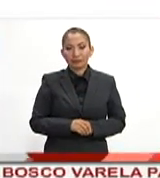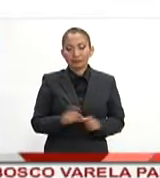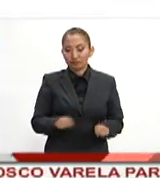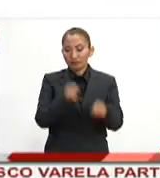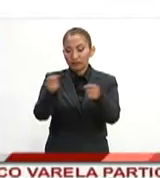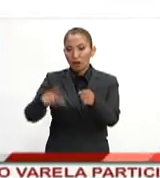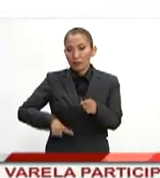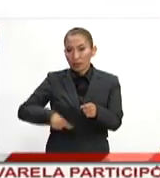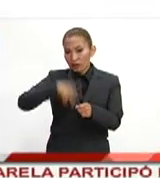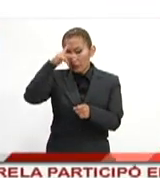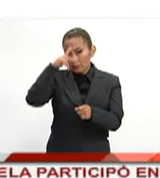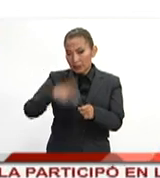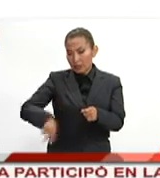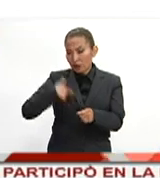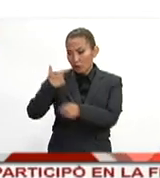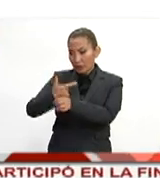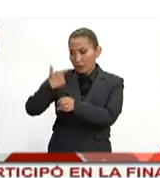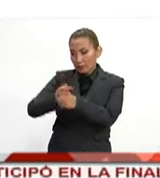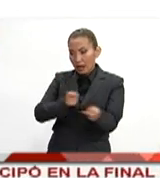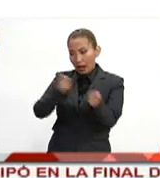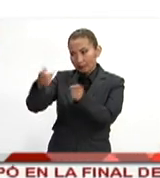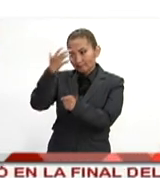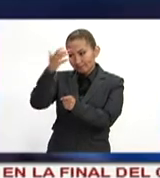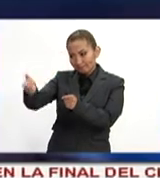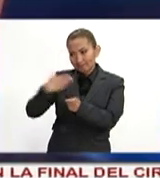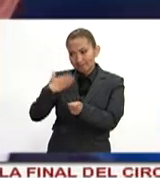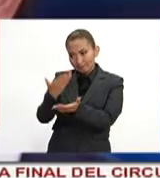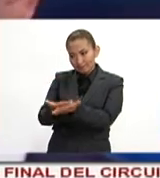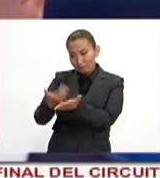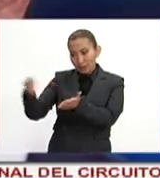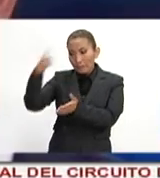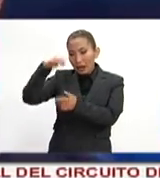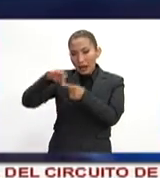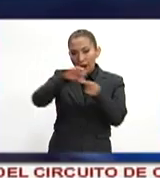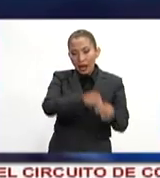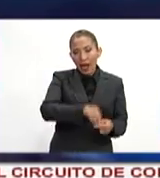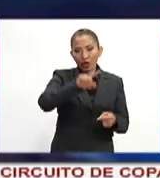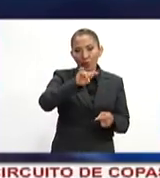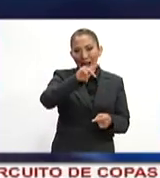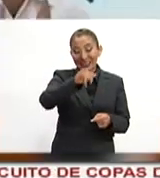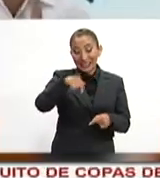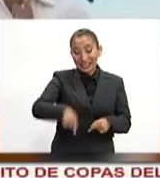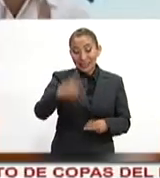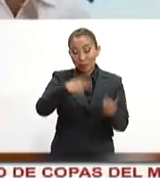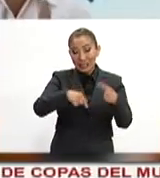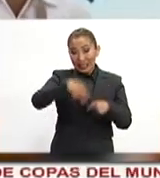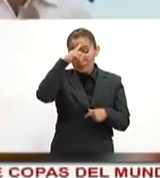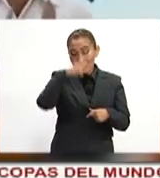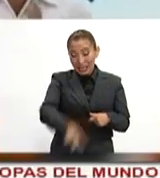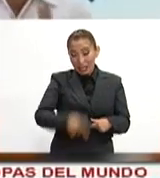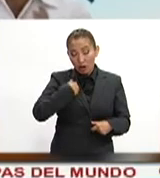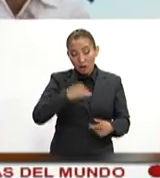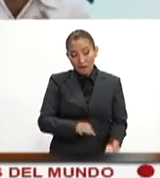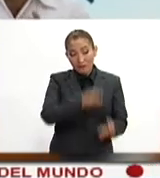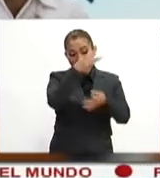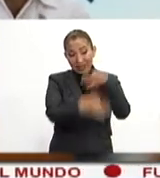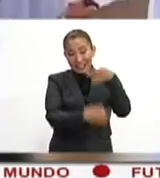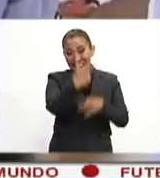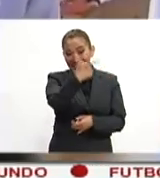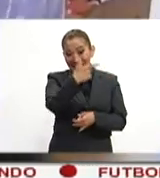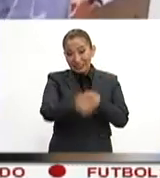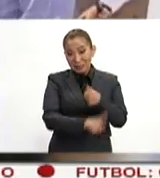Entrega el gobierno mexicano a Guatemala la solicitud formal de extradición de Javier Duarte. A su llegada a nuestro país enfrentará